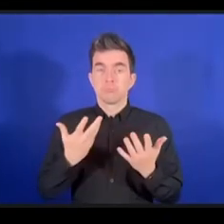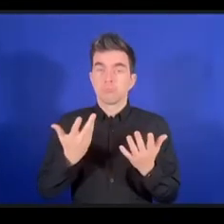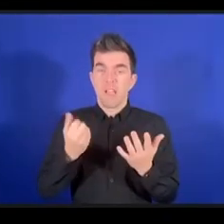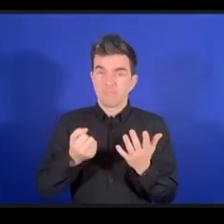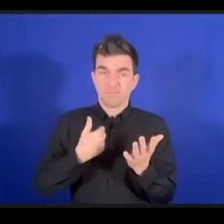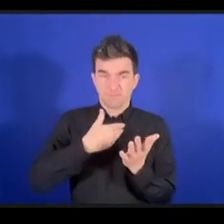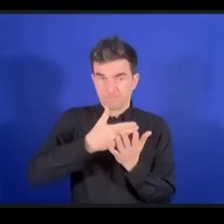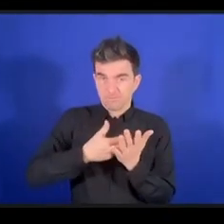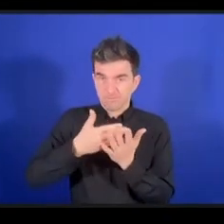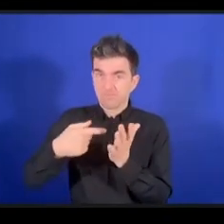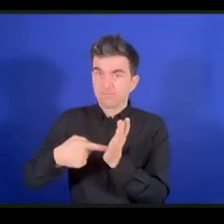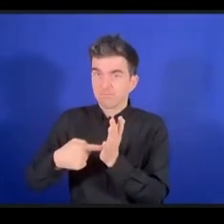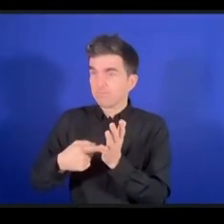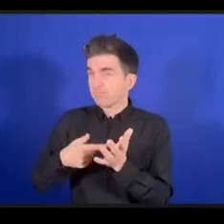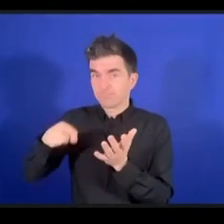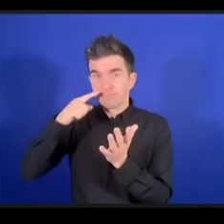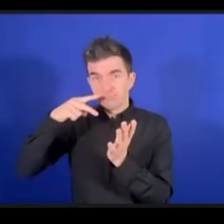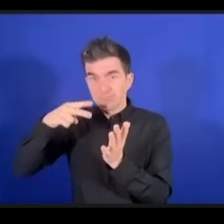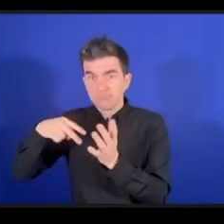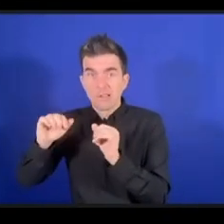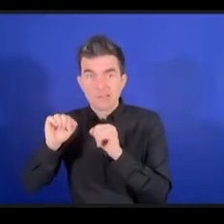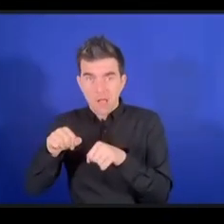año hemos